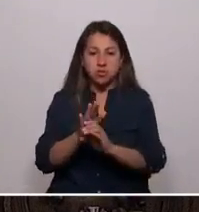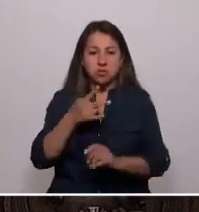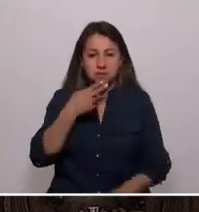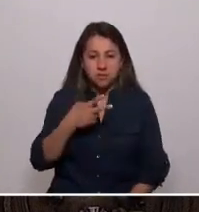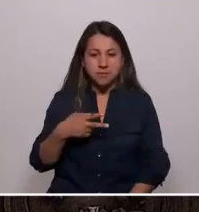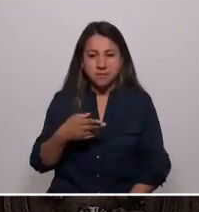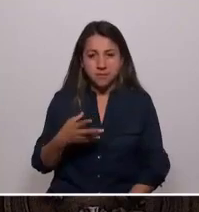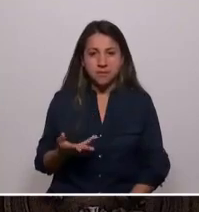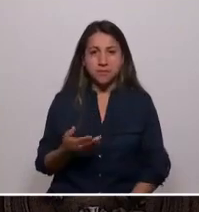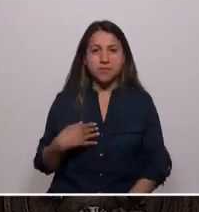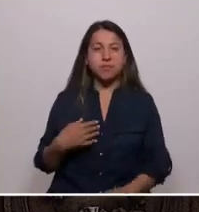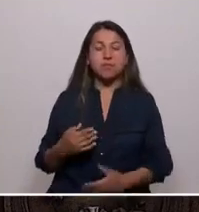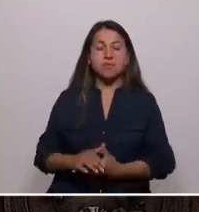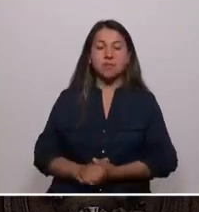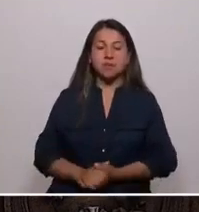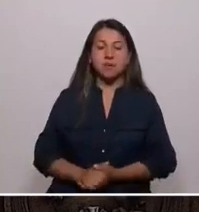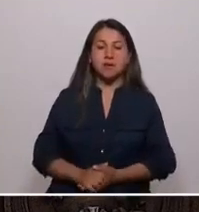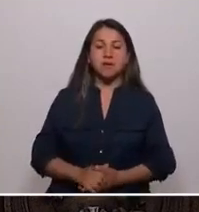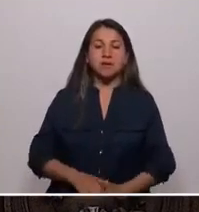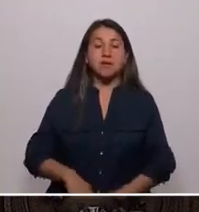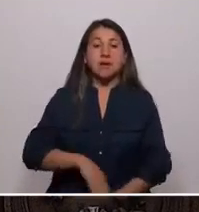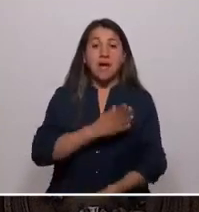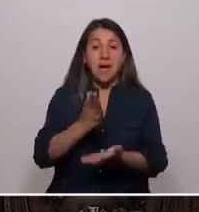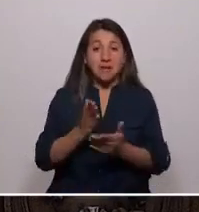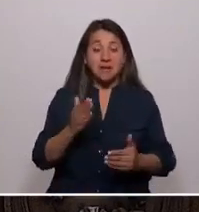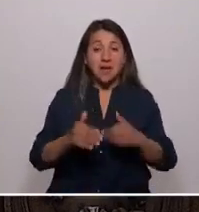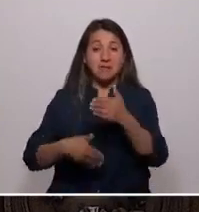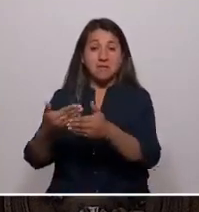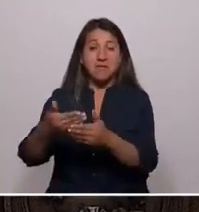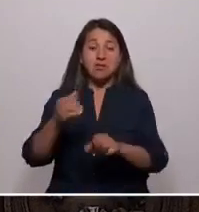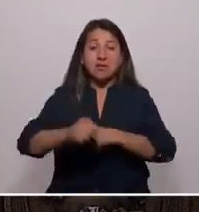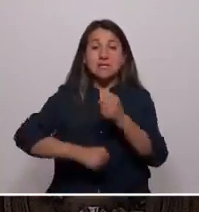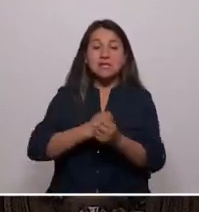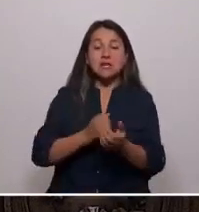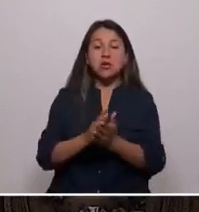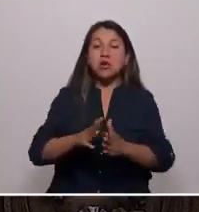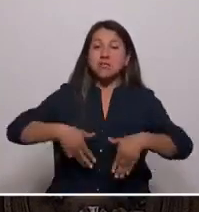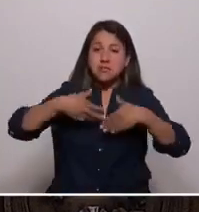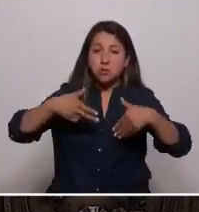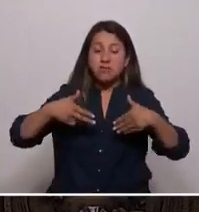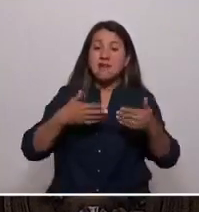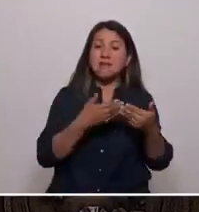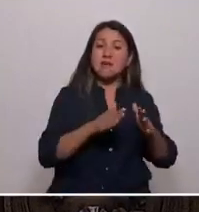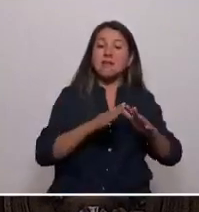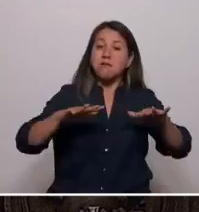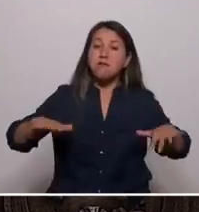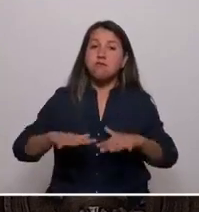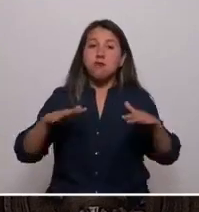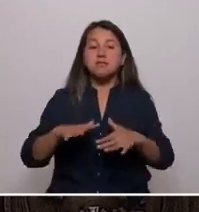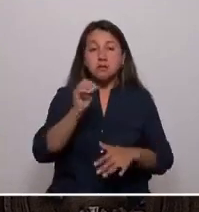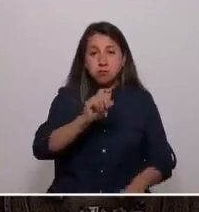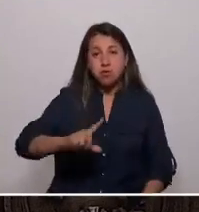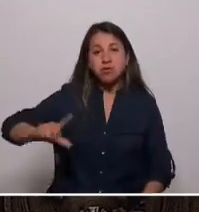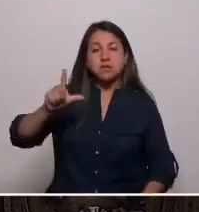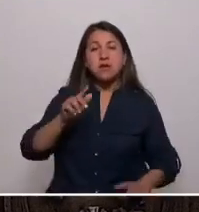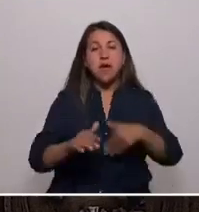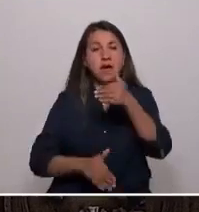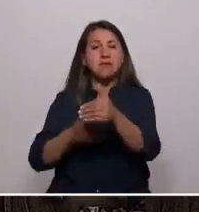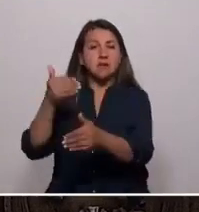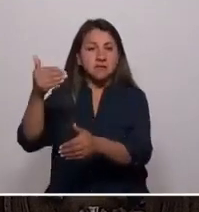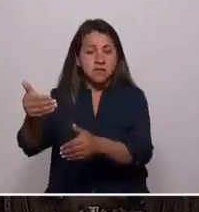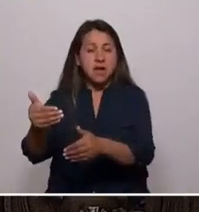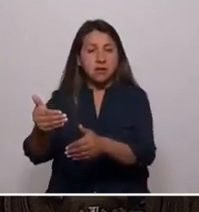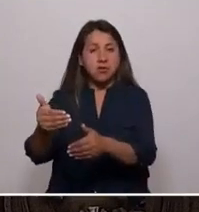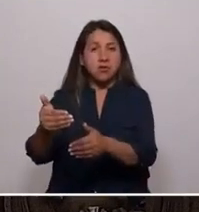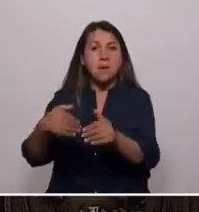peso de la noche. No fue sino hasta avanzado el siglo XIX que el liberalismo y las fuerzas del progreso avanzaron a un